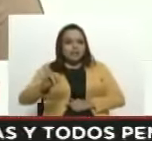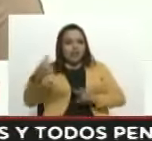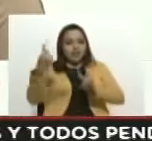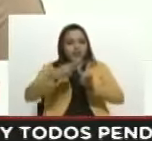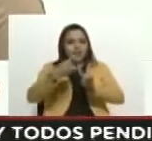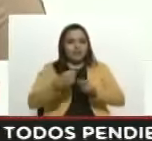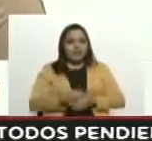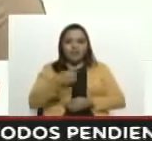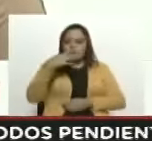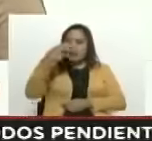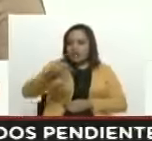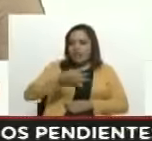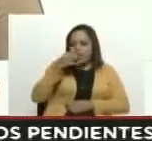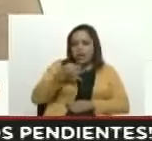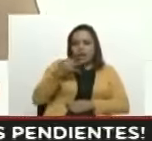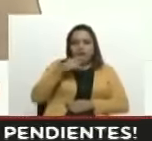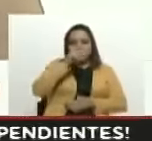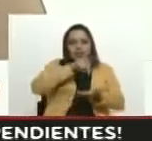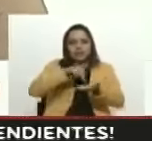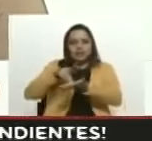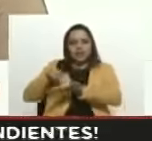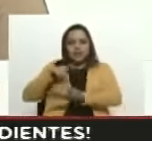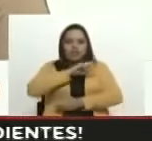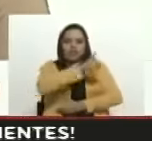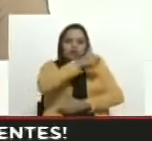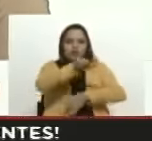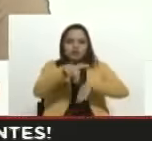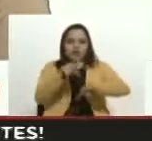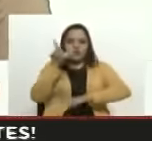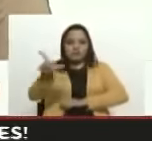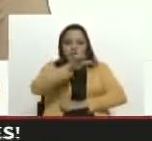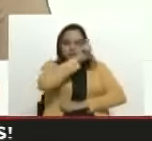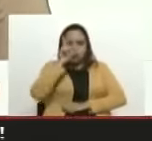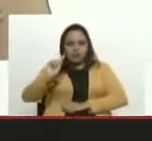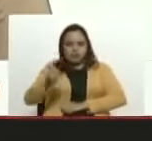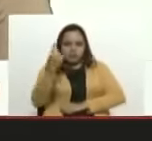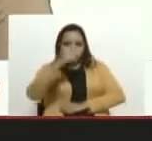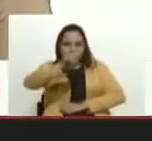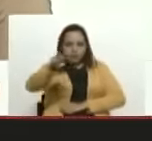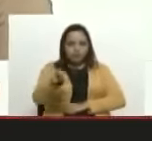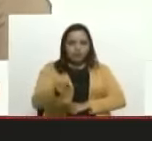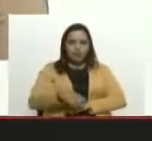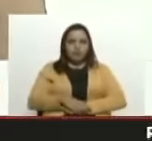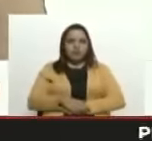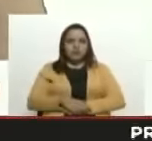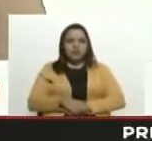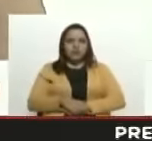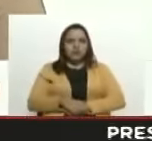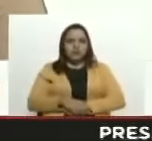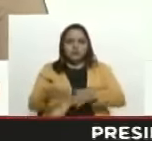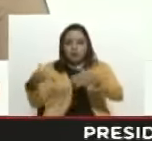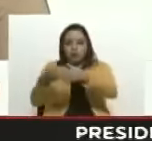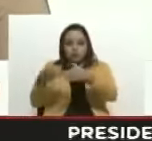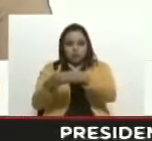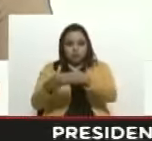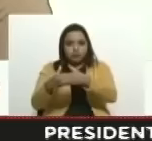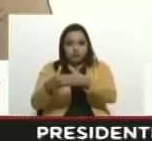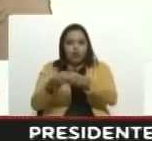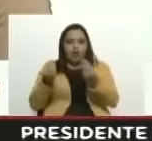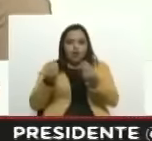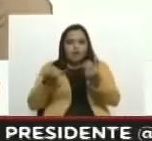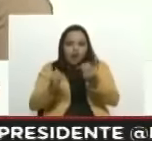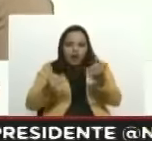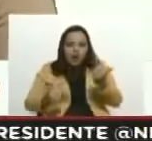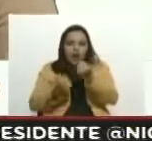Muy buenas tardes a los miembros de la Dirección Nacional. La primera pregunta, ¿cómo el partido con sus estructuras acompañará